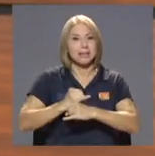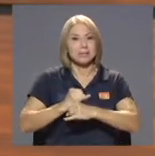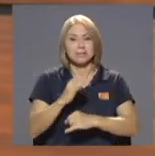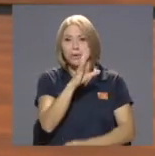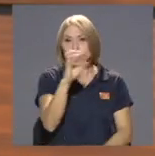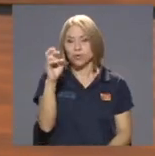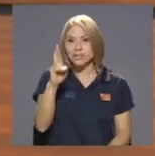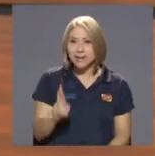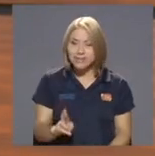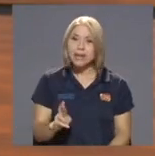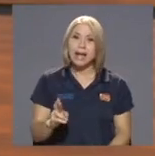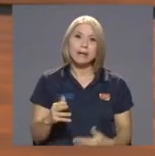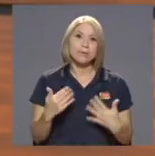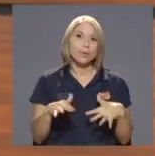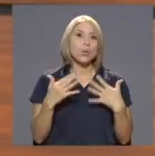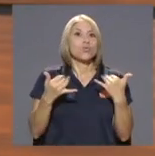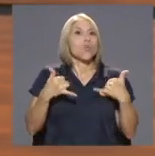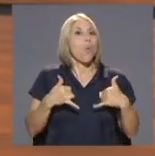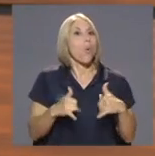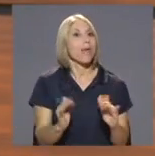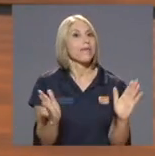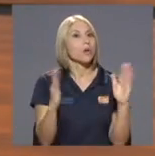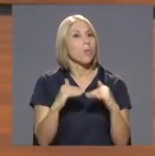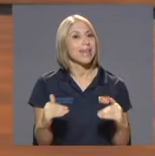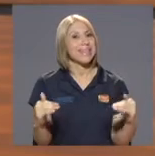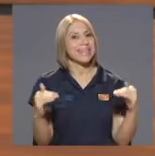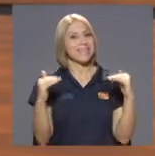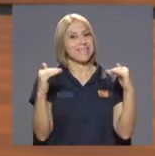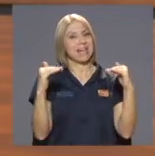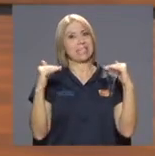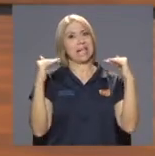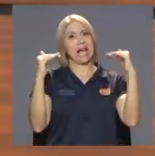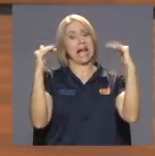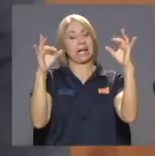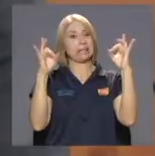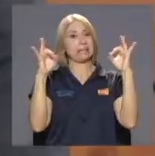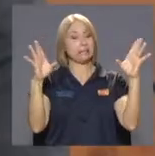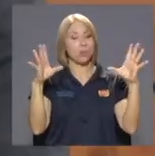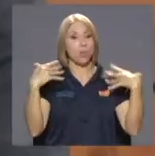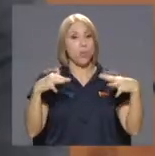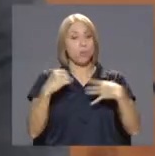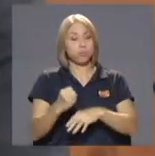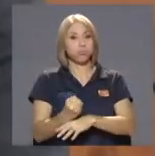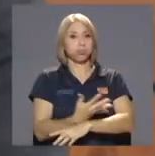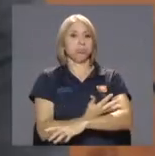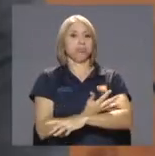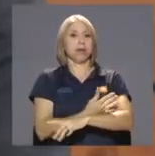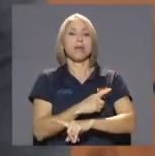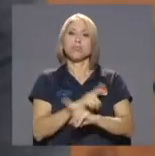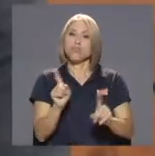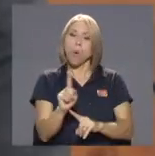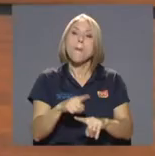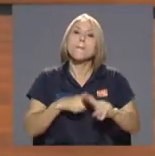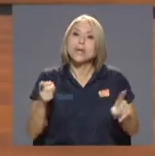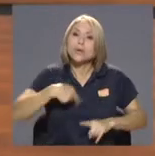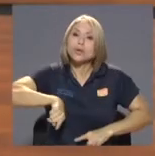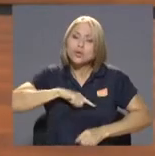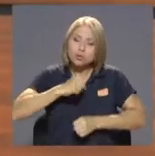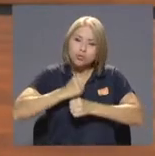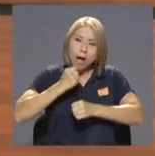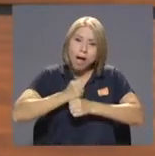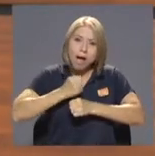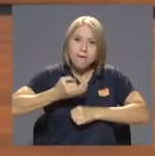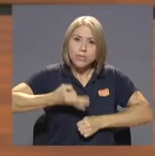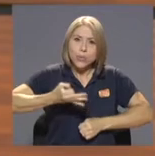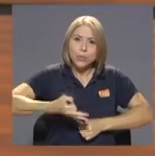Rica, afortunadamente, no ha llegado a unos niveles alarmantes, ¿verdad?, epidémicos del tema. Pero es el trabajo que nos ocupa todos los días. Entonces, lo que hacemos